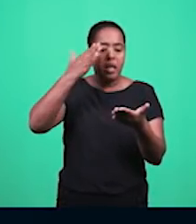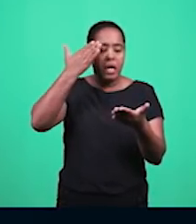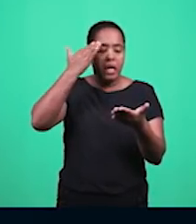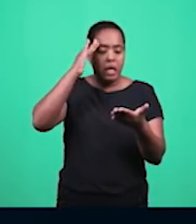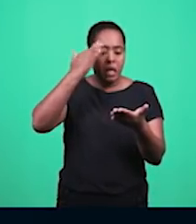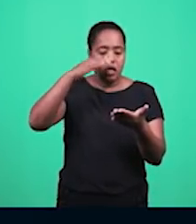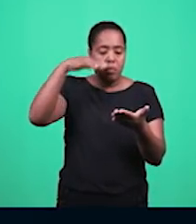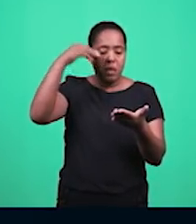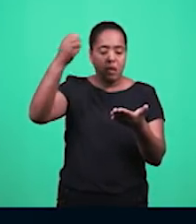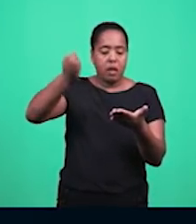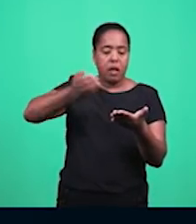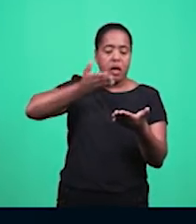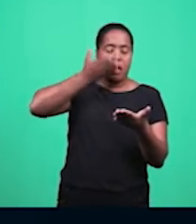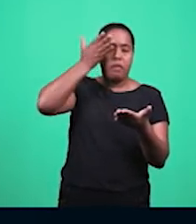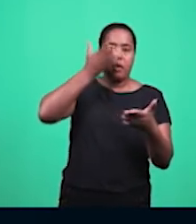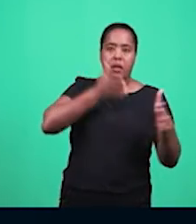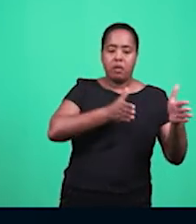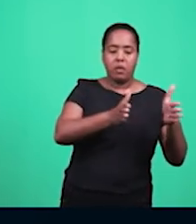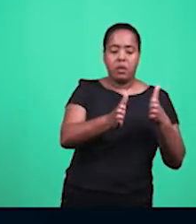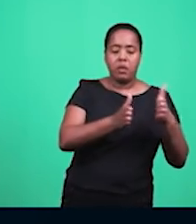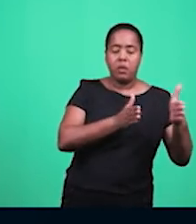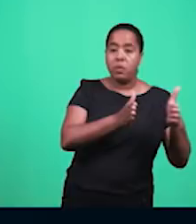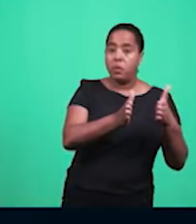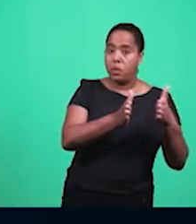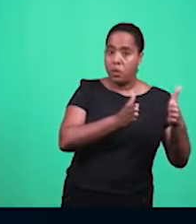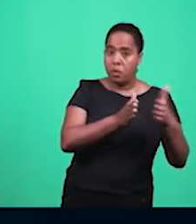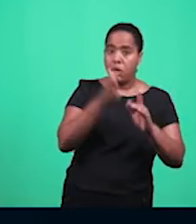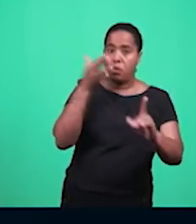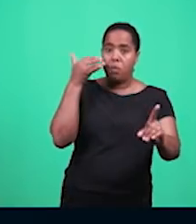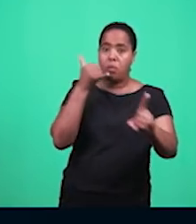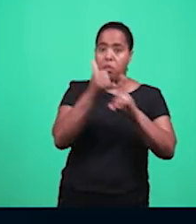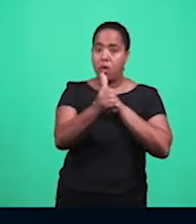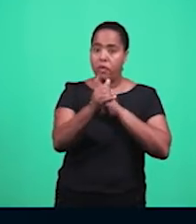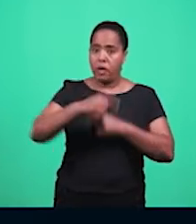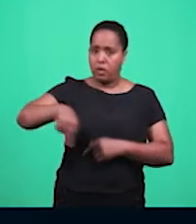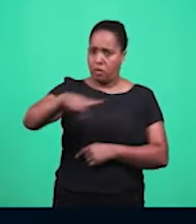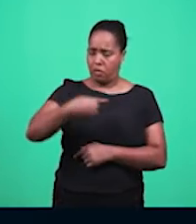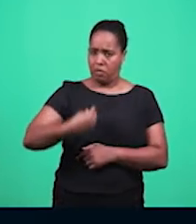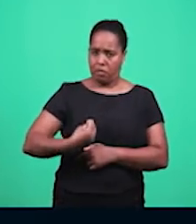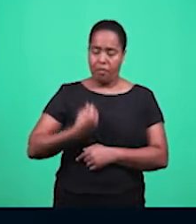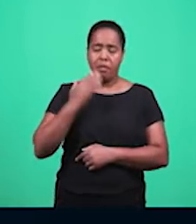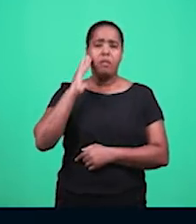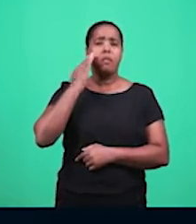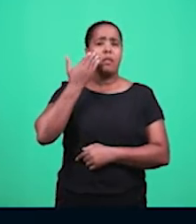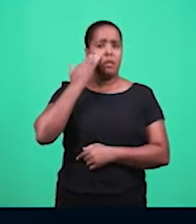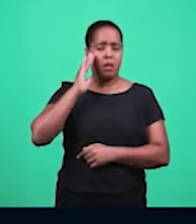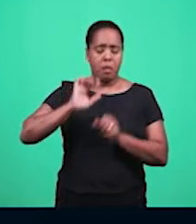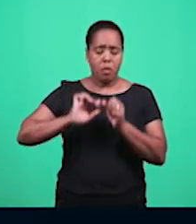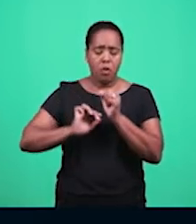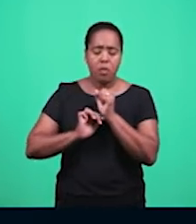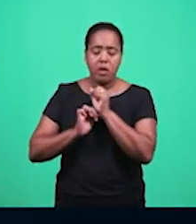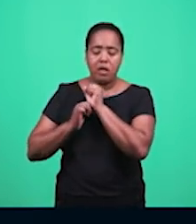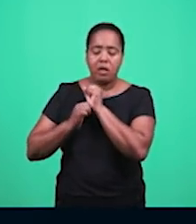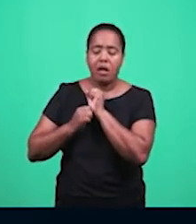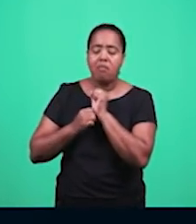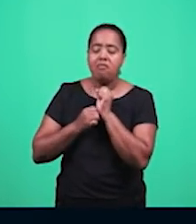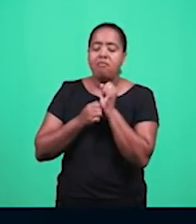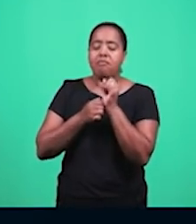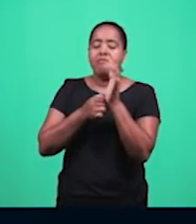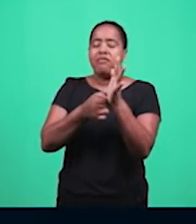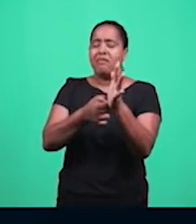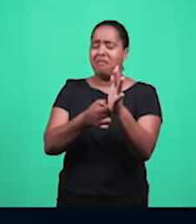profético que está viviendo nosotros aprendemos eso y entendemos que es el ministerio que fue revelado a